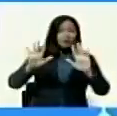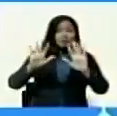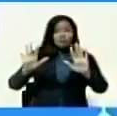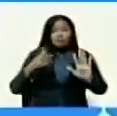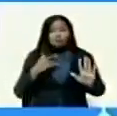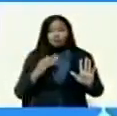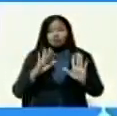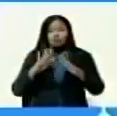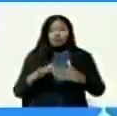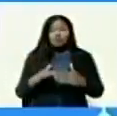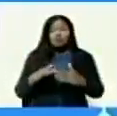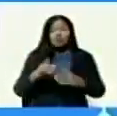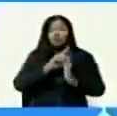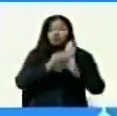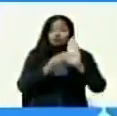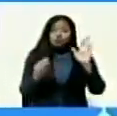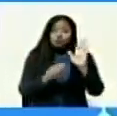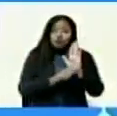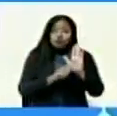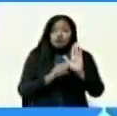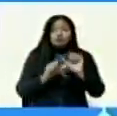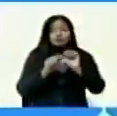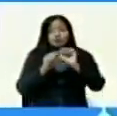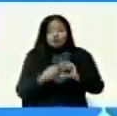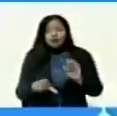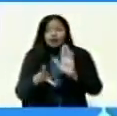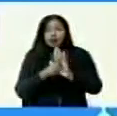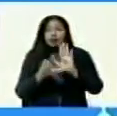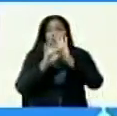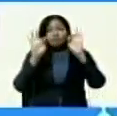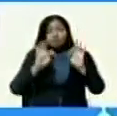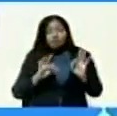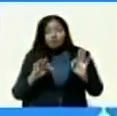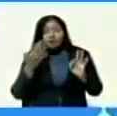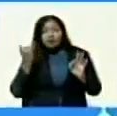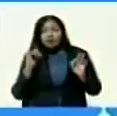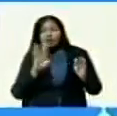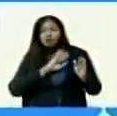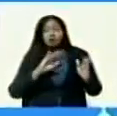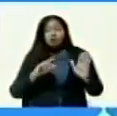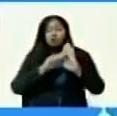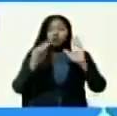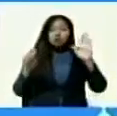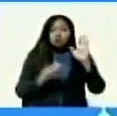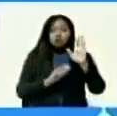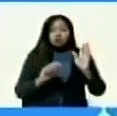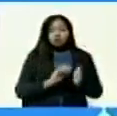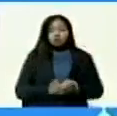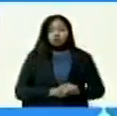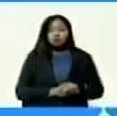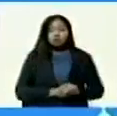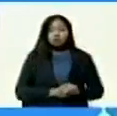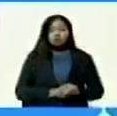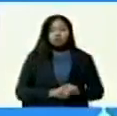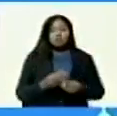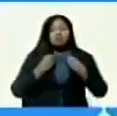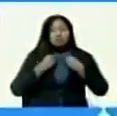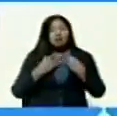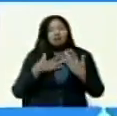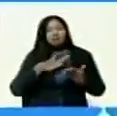la constitucionalidad, en los mecanismos que contempla nuestra Constitución para la vida